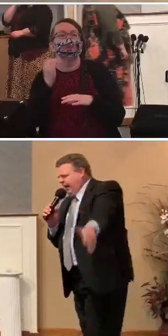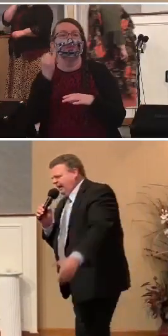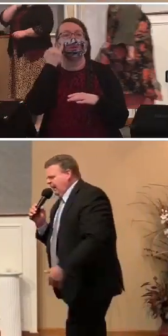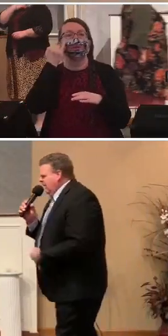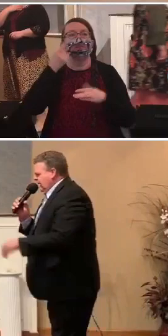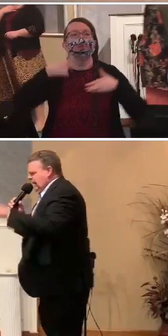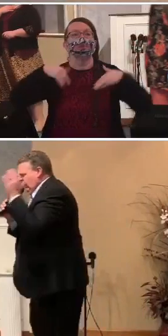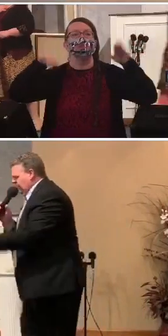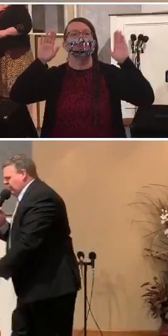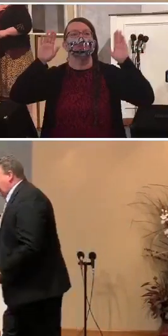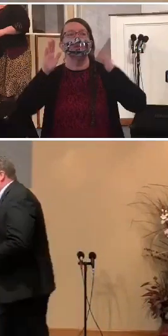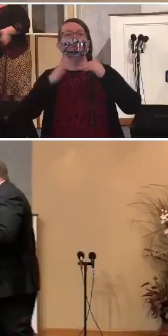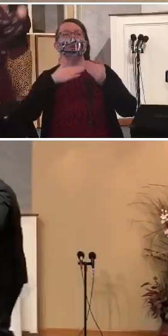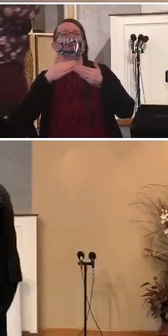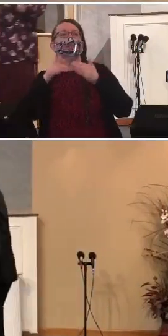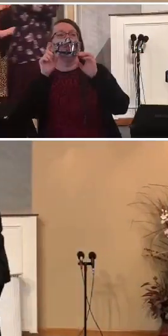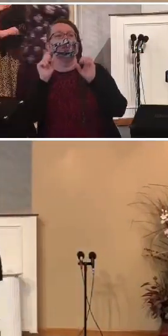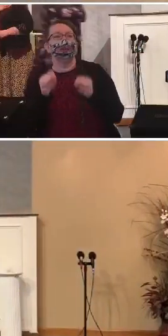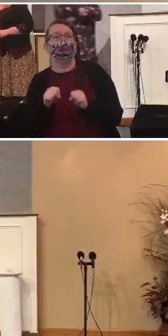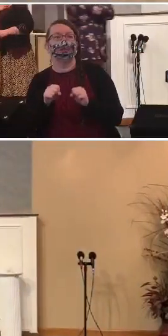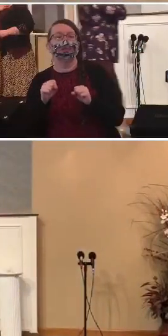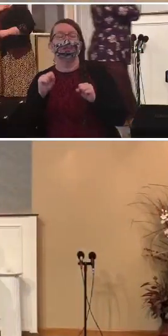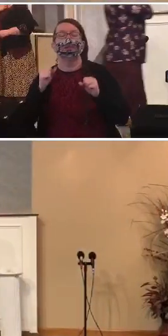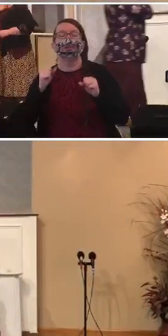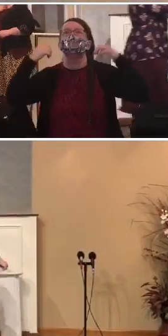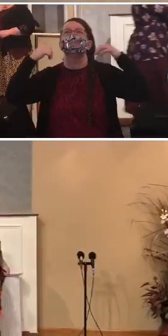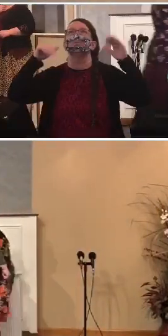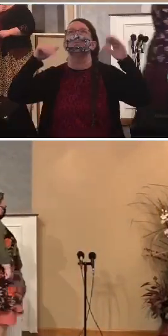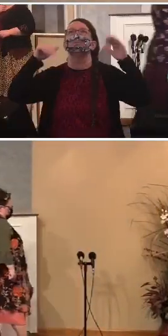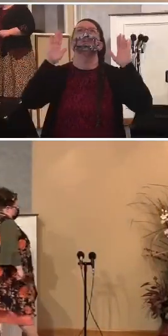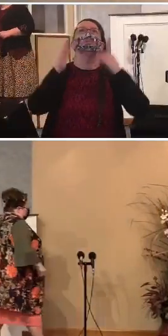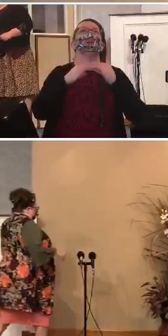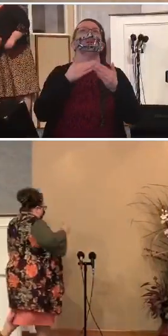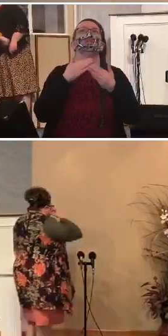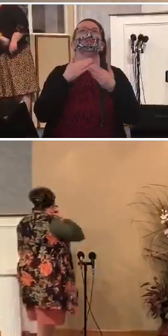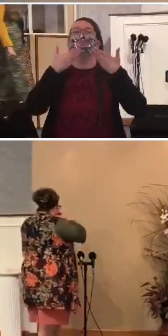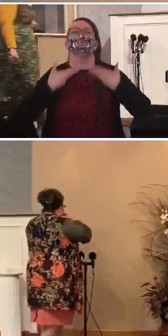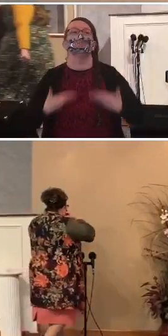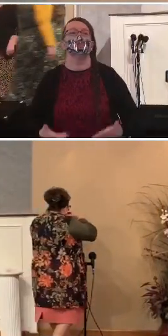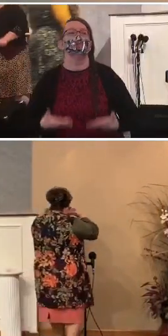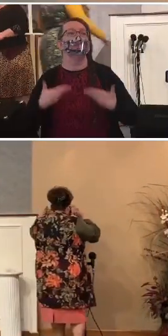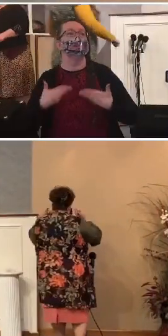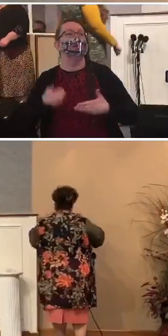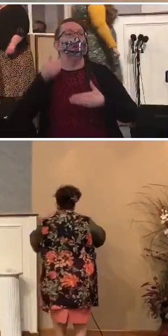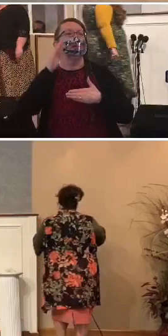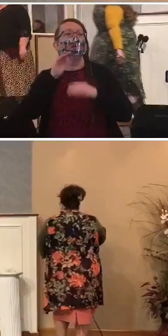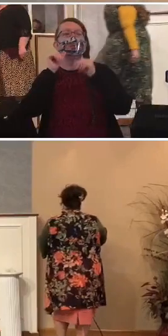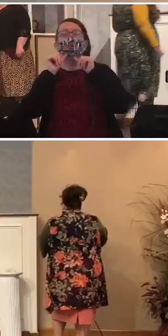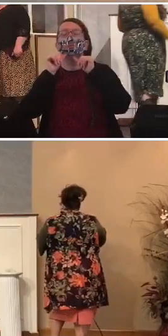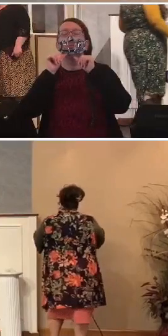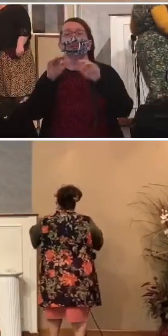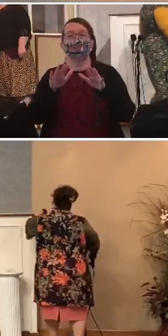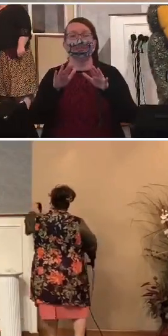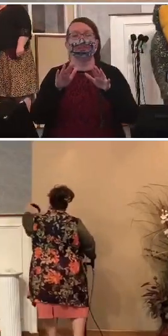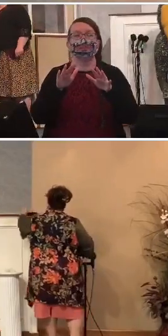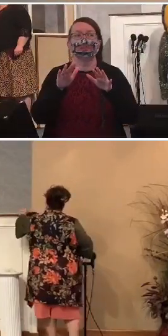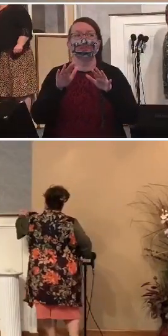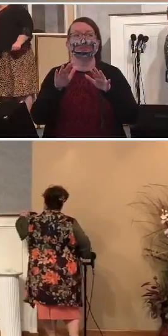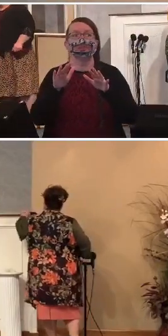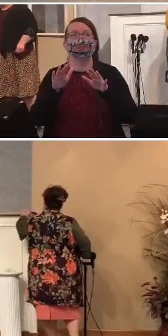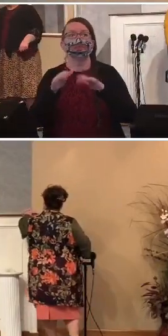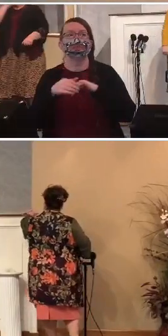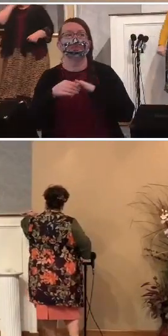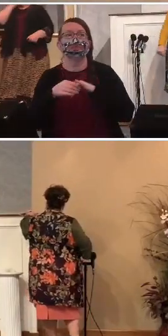puedas y le das lo que tú tienes y le das quien tú eres, Dios lo va a tomar y lo va a bendecir y lo va a multiplicar.